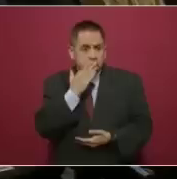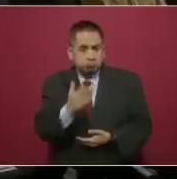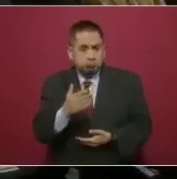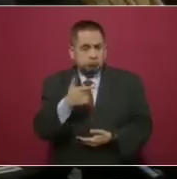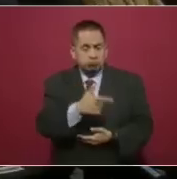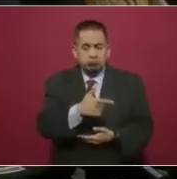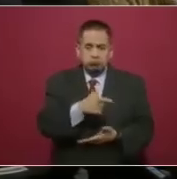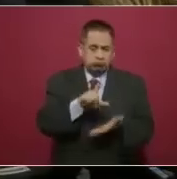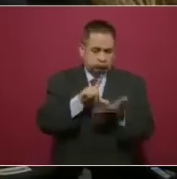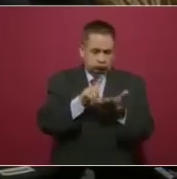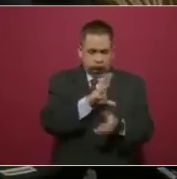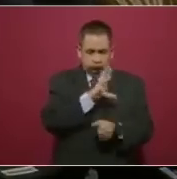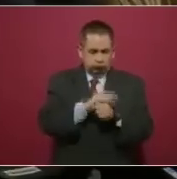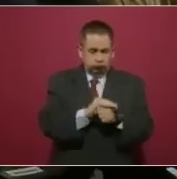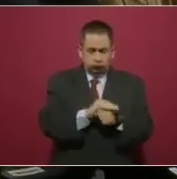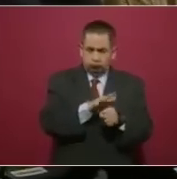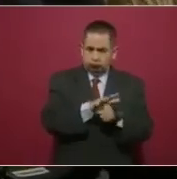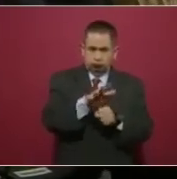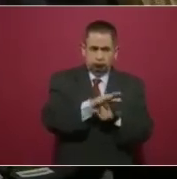se dan litros de a litro.